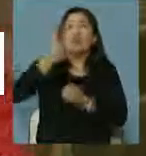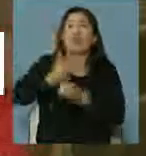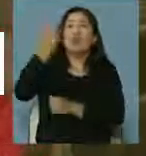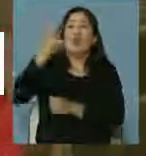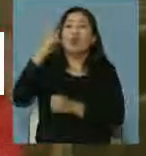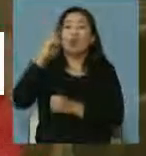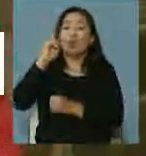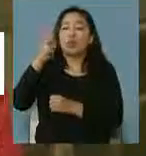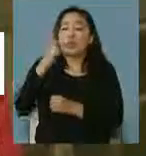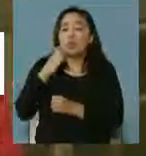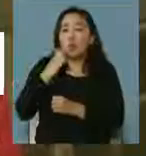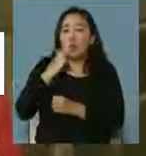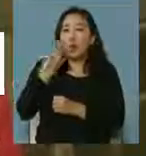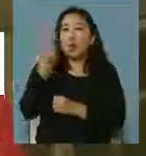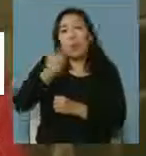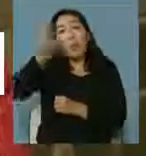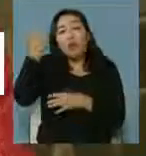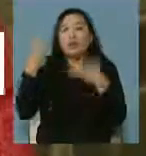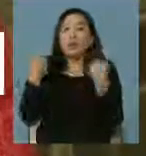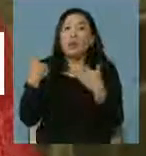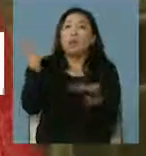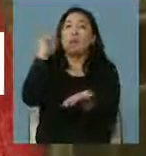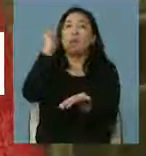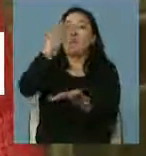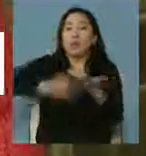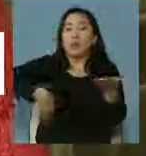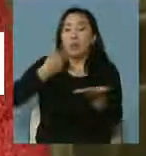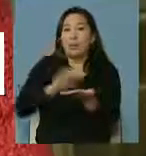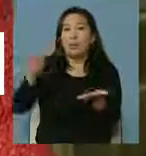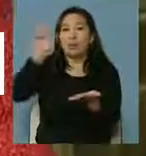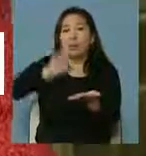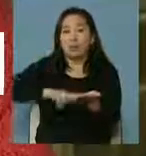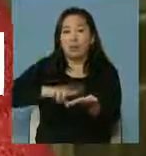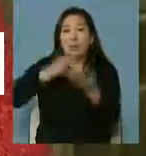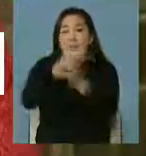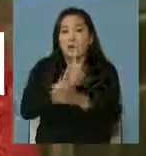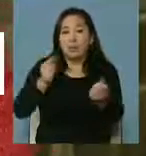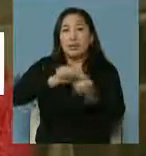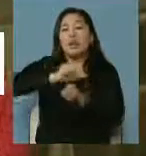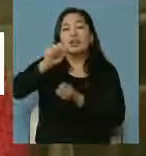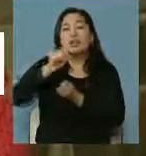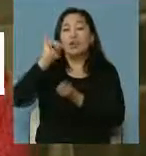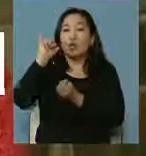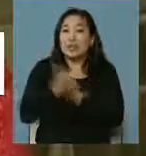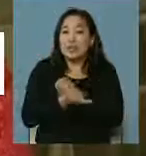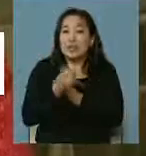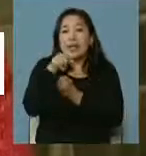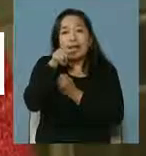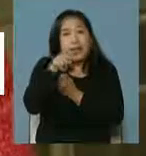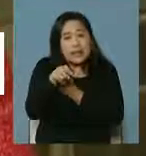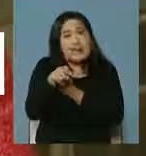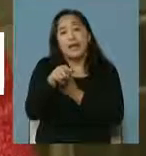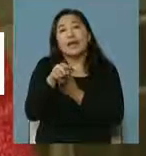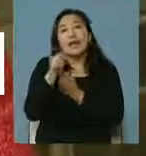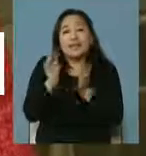y anteriores debían presentarse a rendir examen para terminar sus estudios. Bueno,